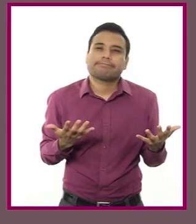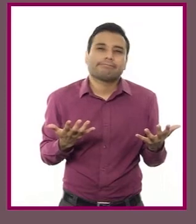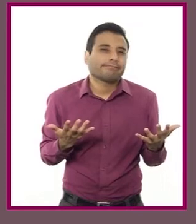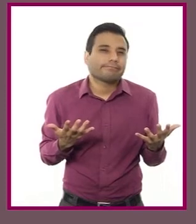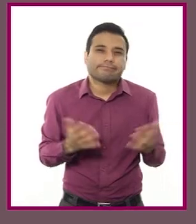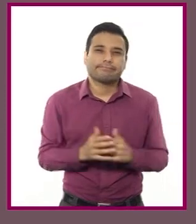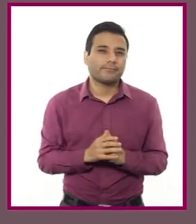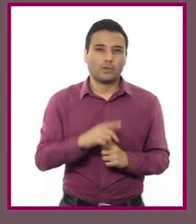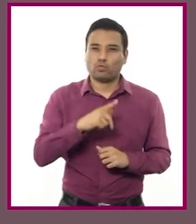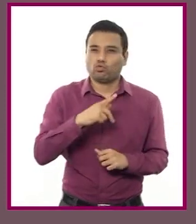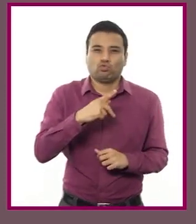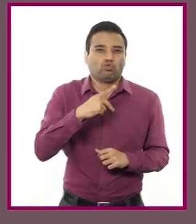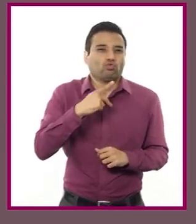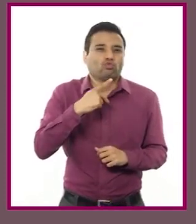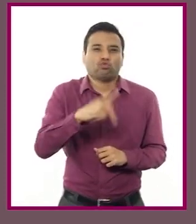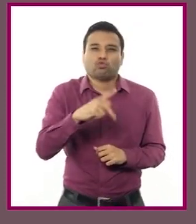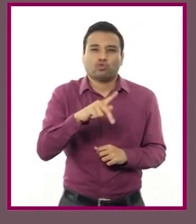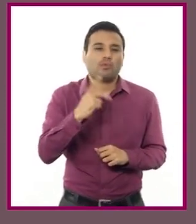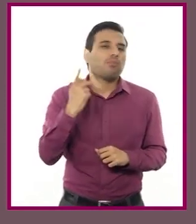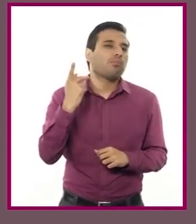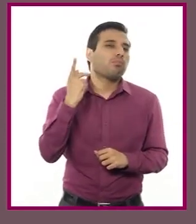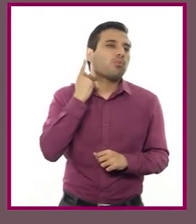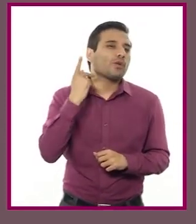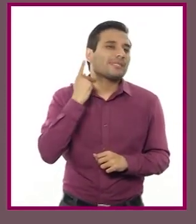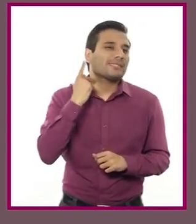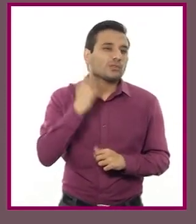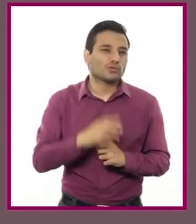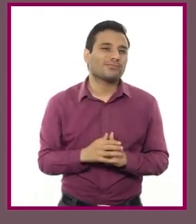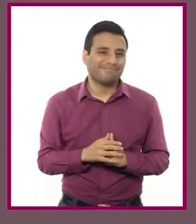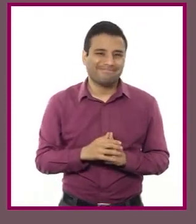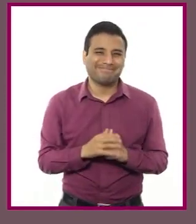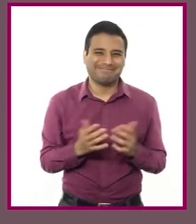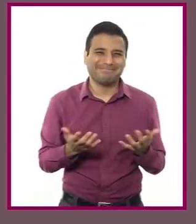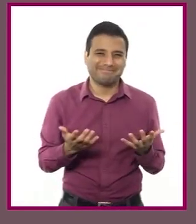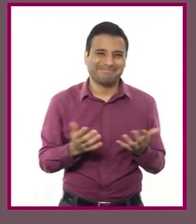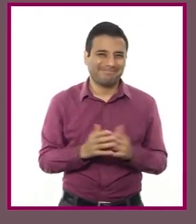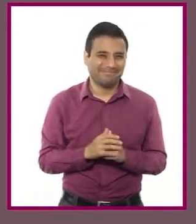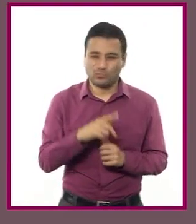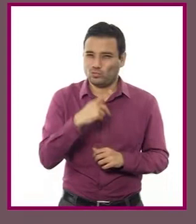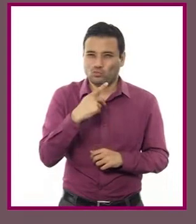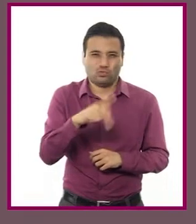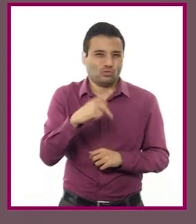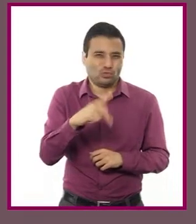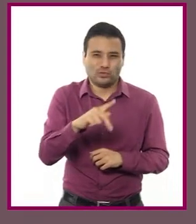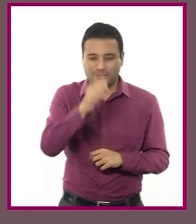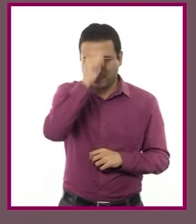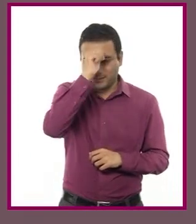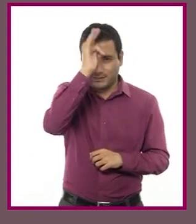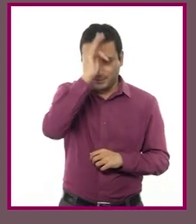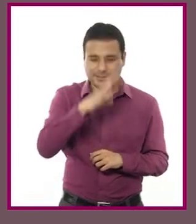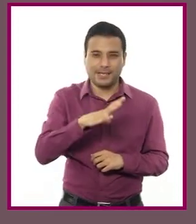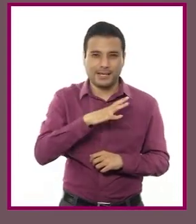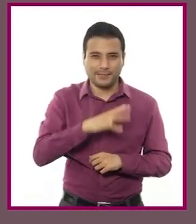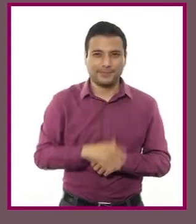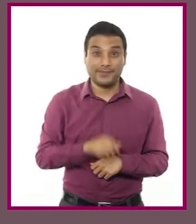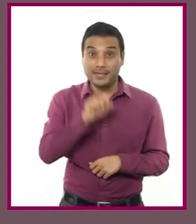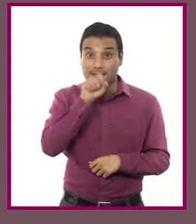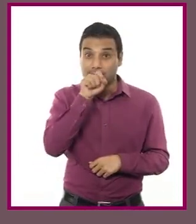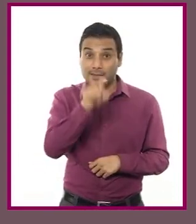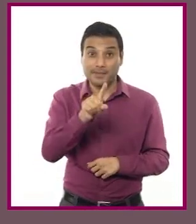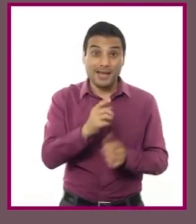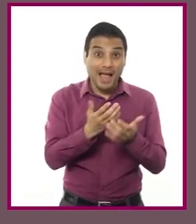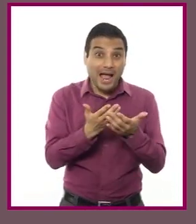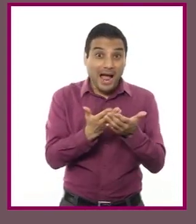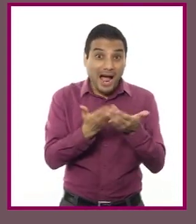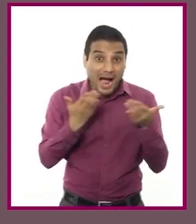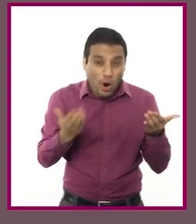políticas muy arraigadas que podían hacer frente a los proyectos de las grandes superpotencias. Incluso, hasta la actualidad,